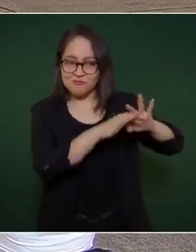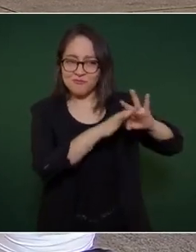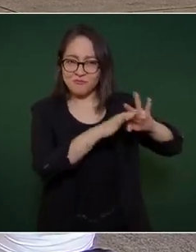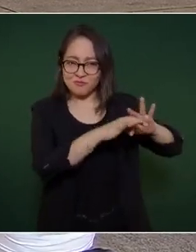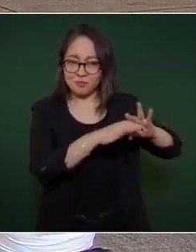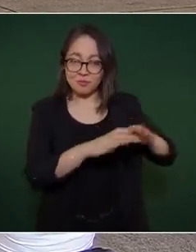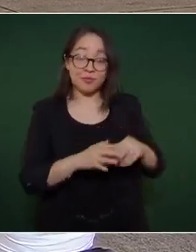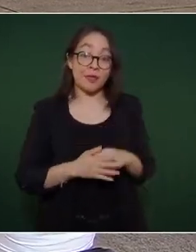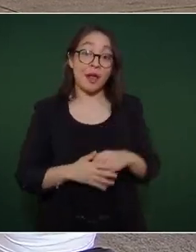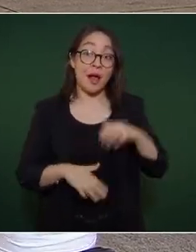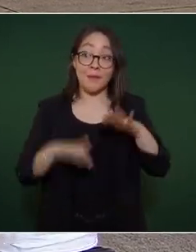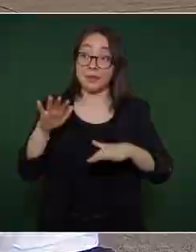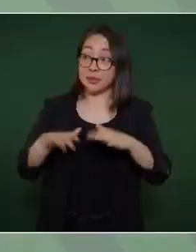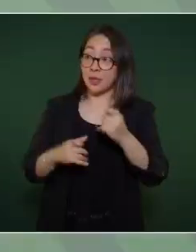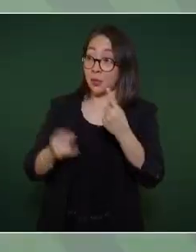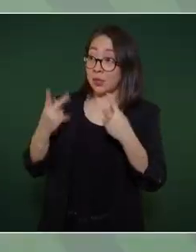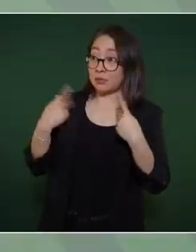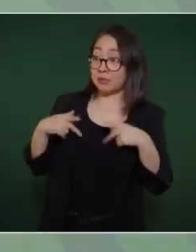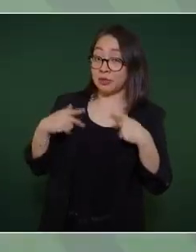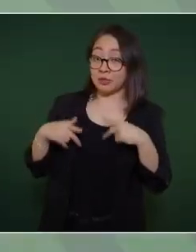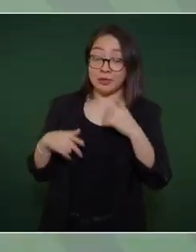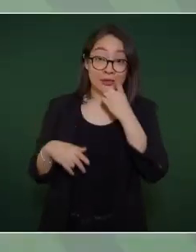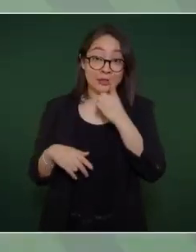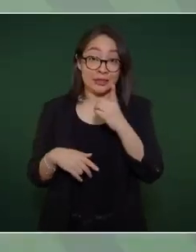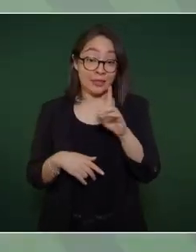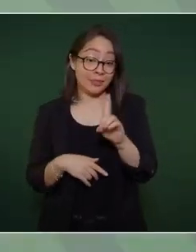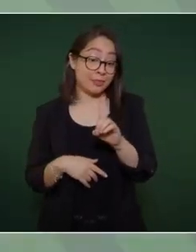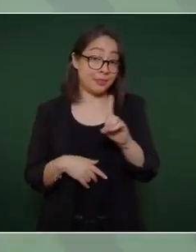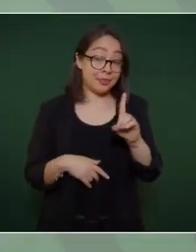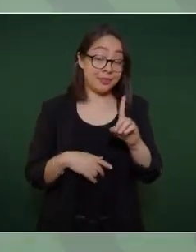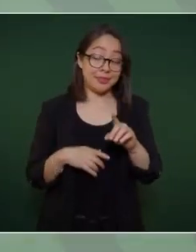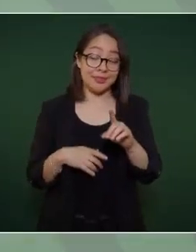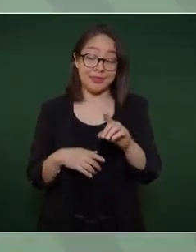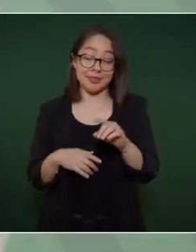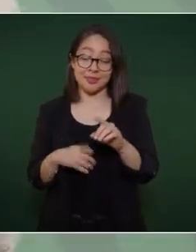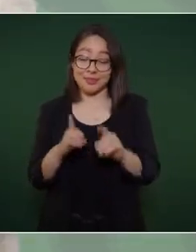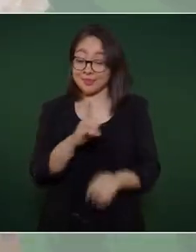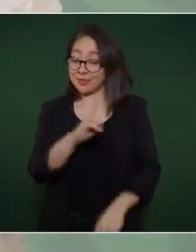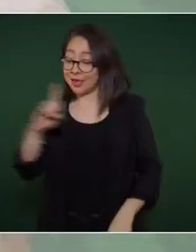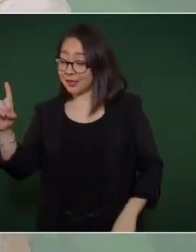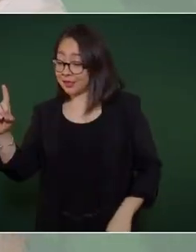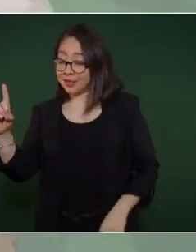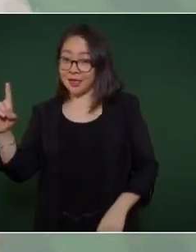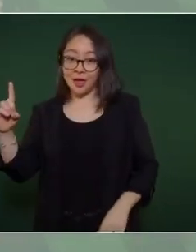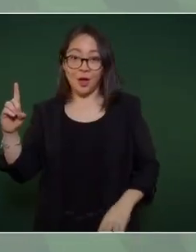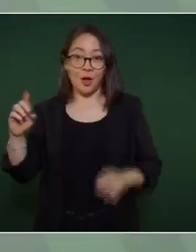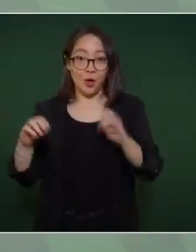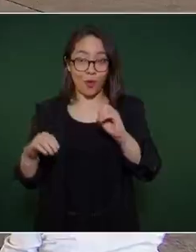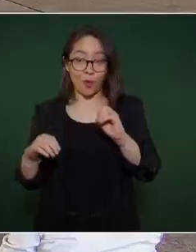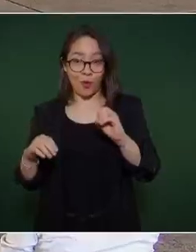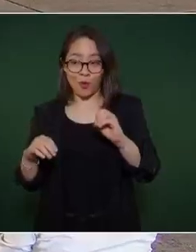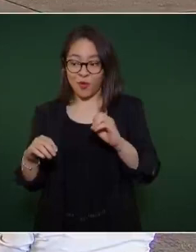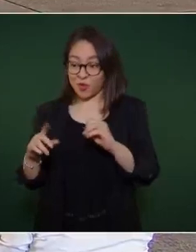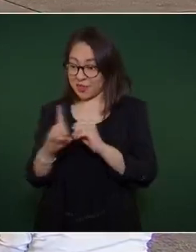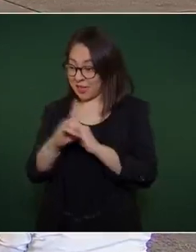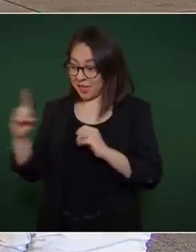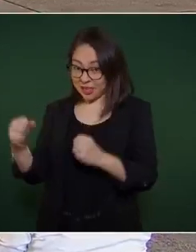derecha, extrema derecha, no, es una nada